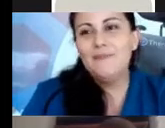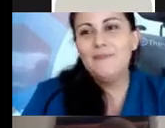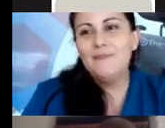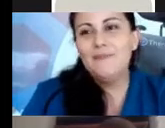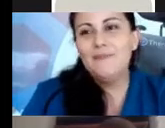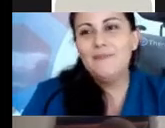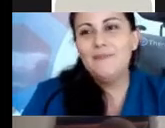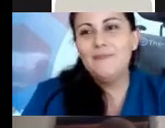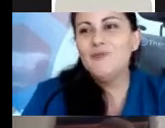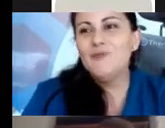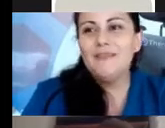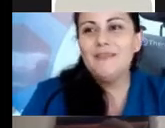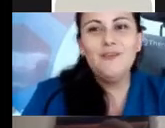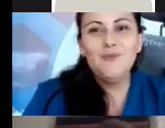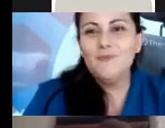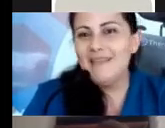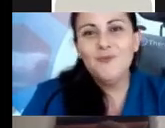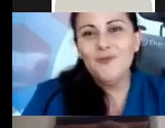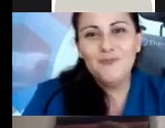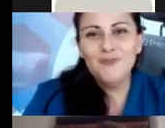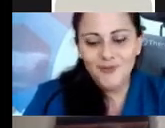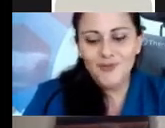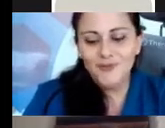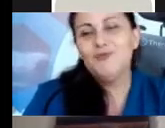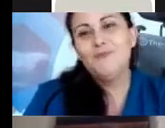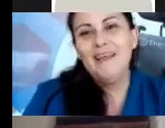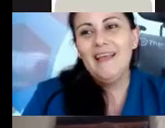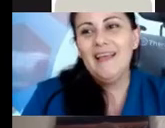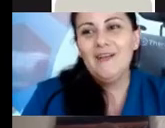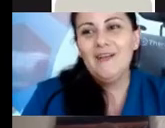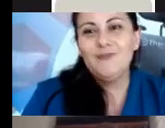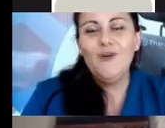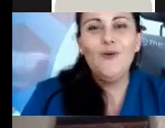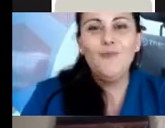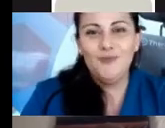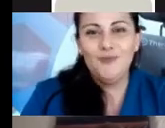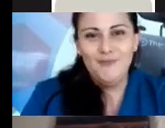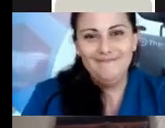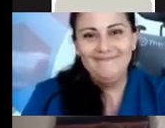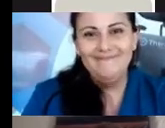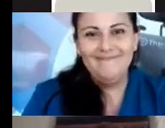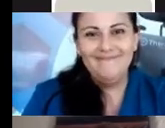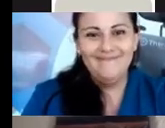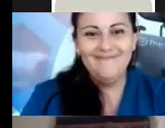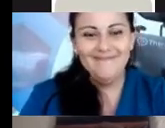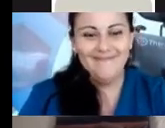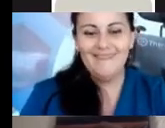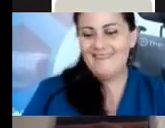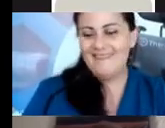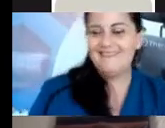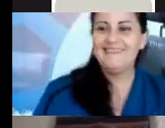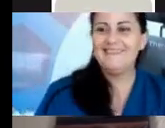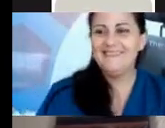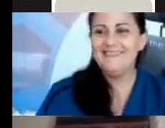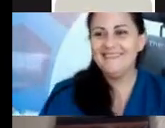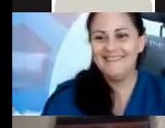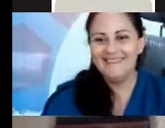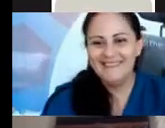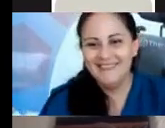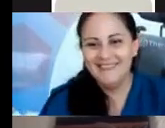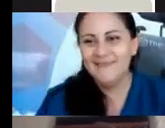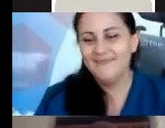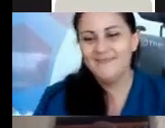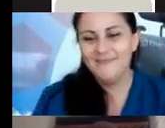porque siempre has compartido tu experiencia. Los dejo con vos. Bueno, muy buenas tardes a